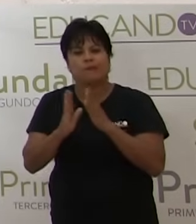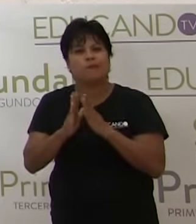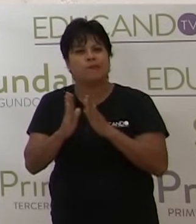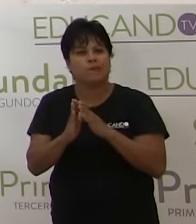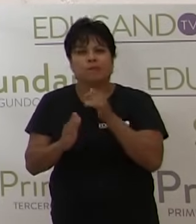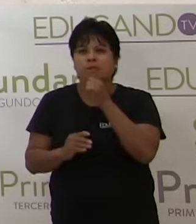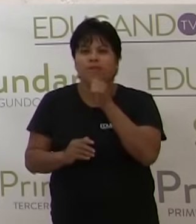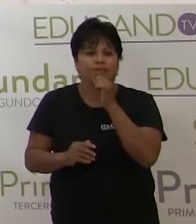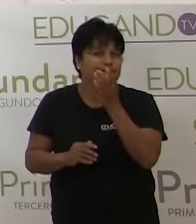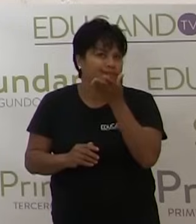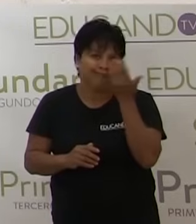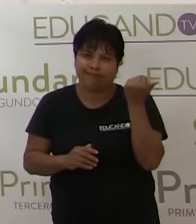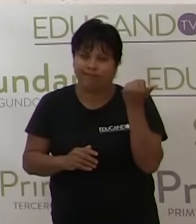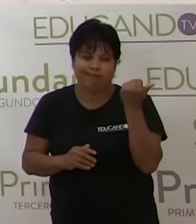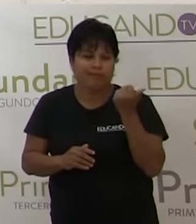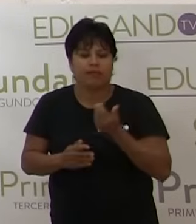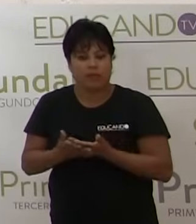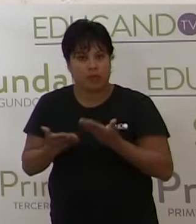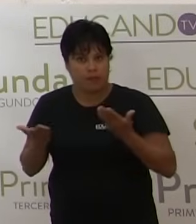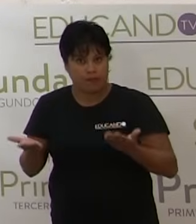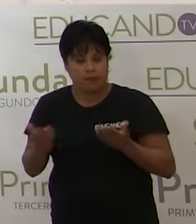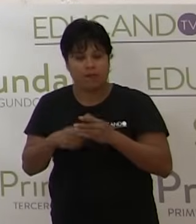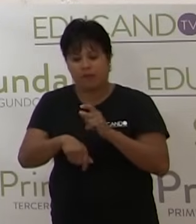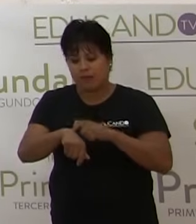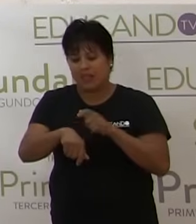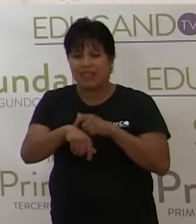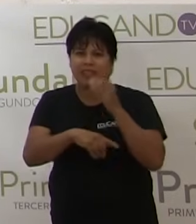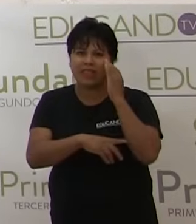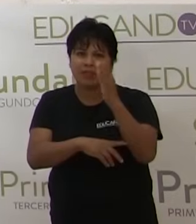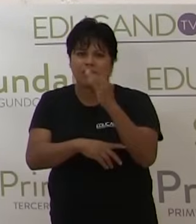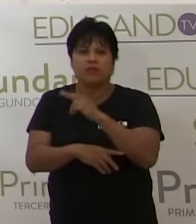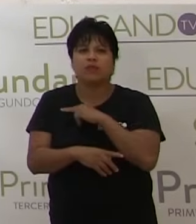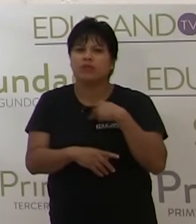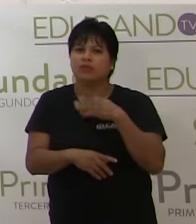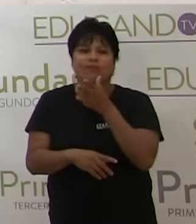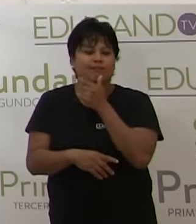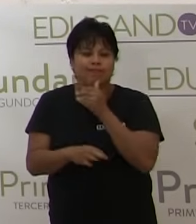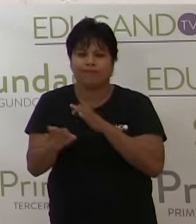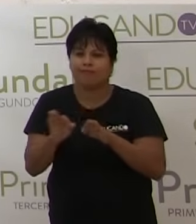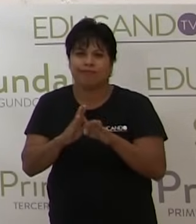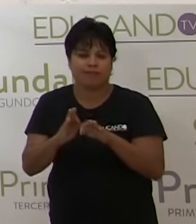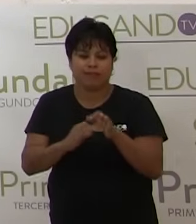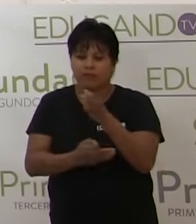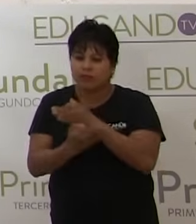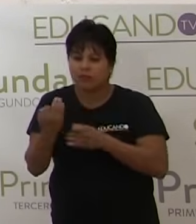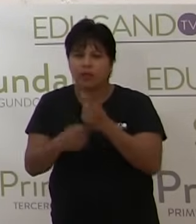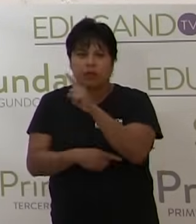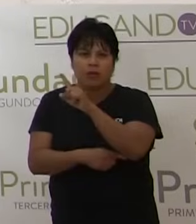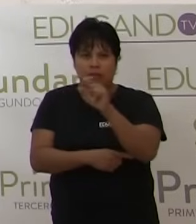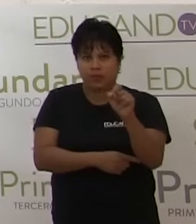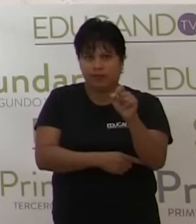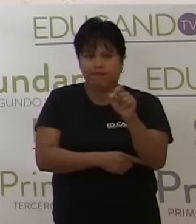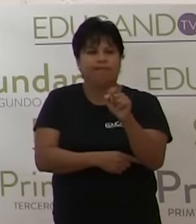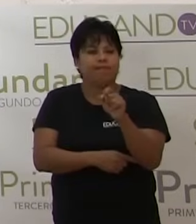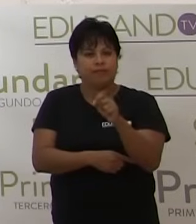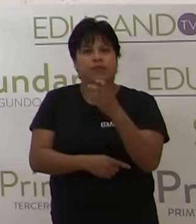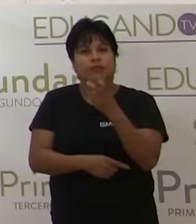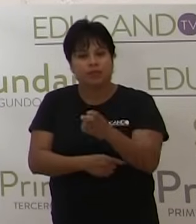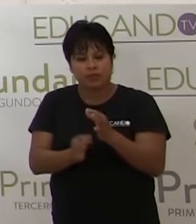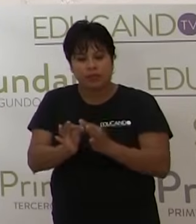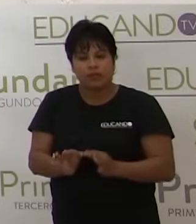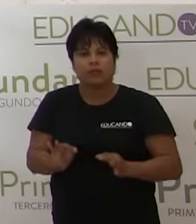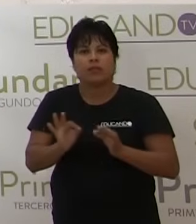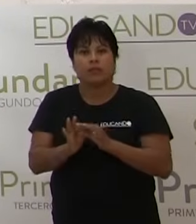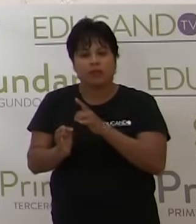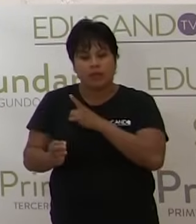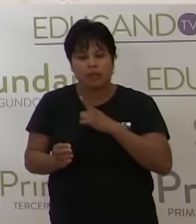todavía no sepan ahorita por cuestiones de tiempo no vamos a poder trabajar todos del 1 al 20 por eso es importante